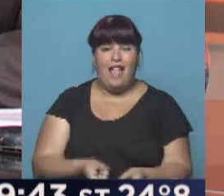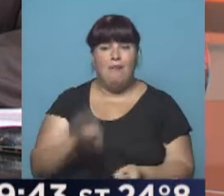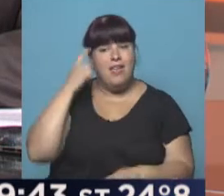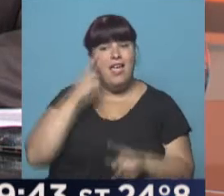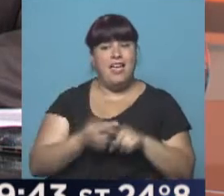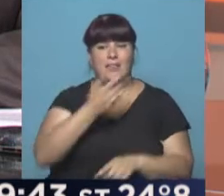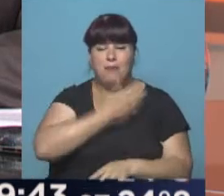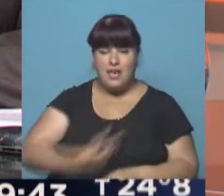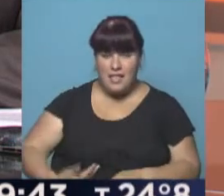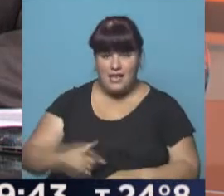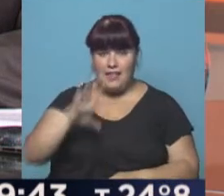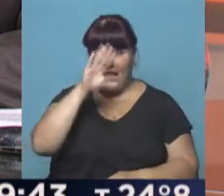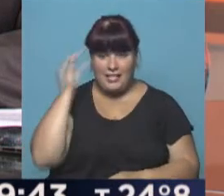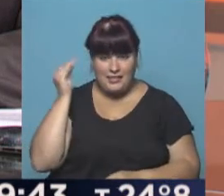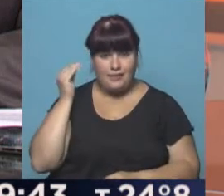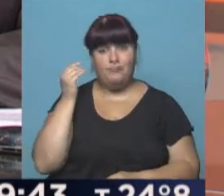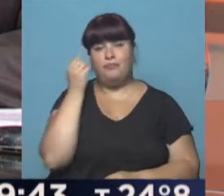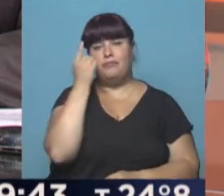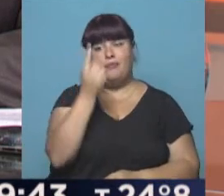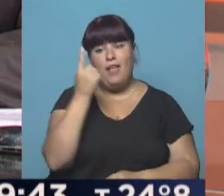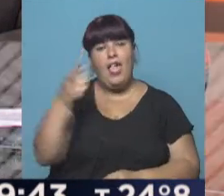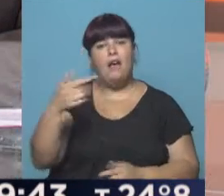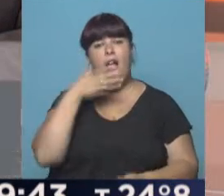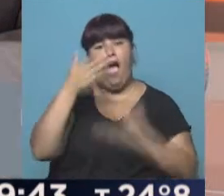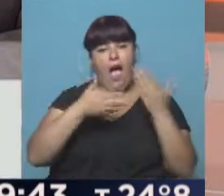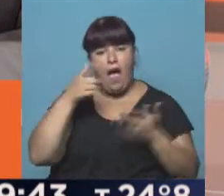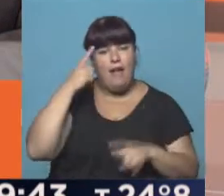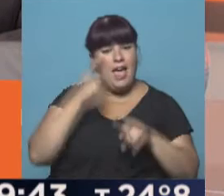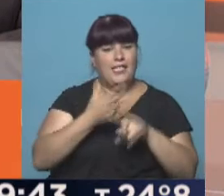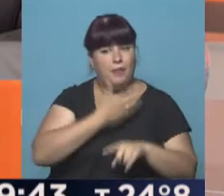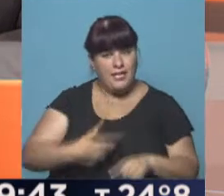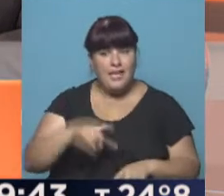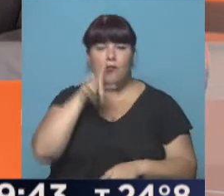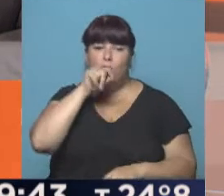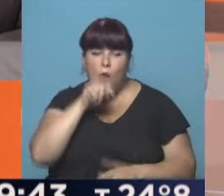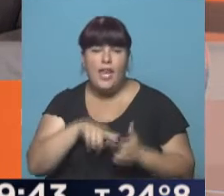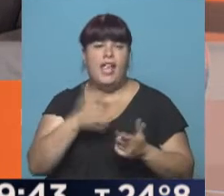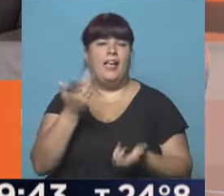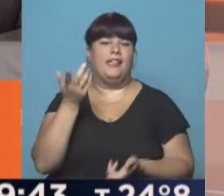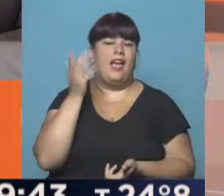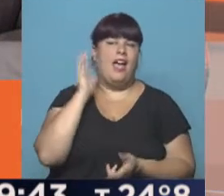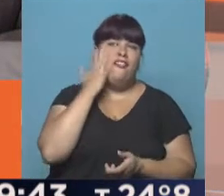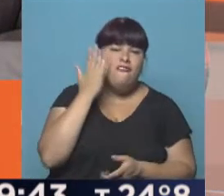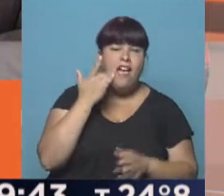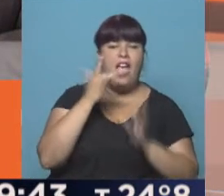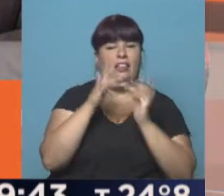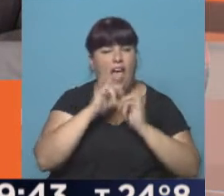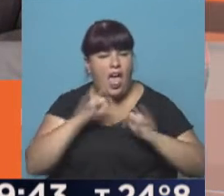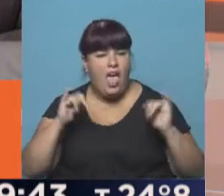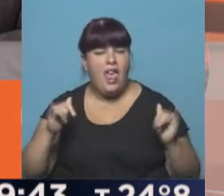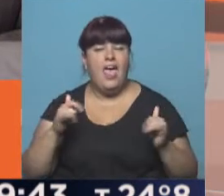expresidenta de la nación cada uno de los descargos que hace la expresidenta por twitter por las redes sociales